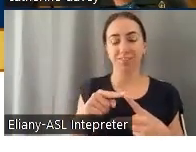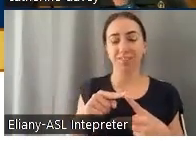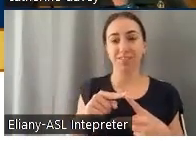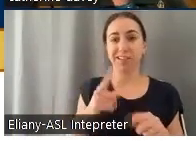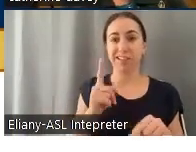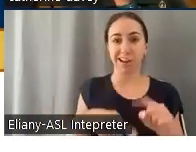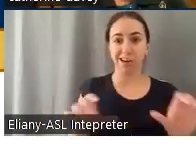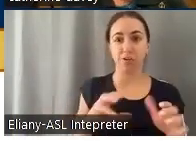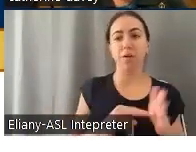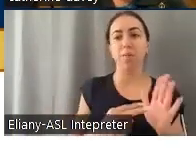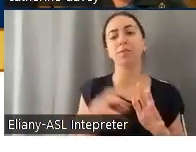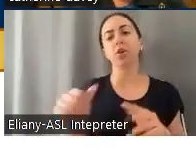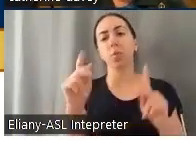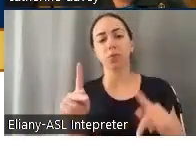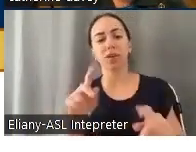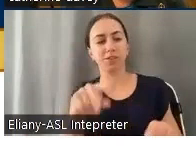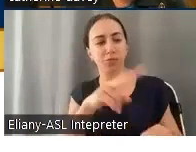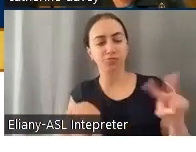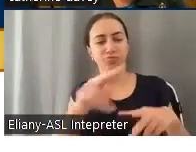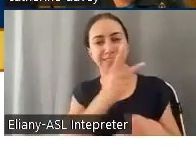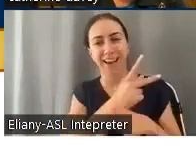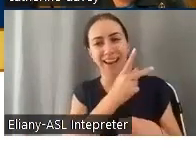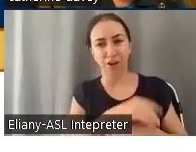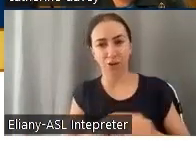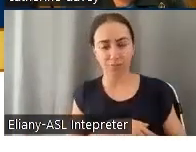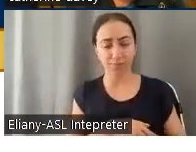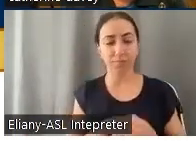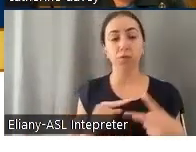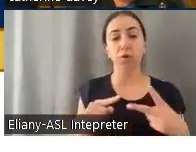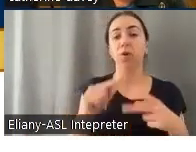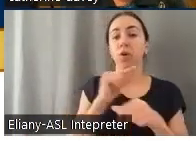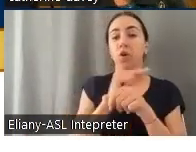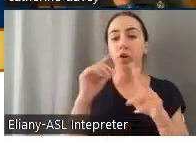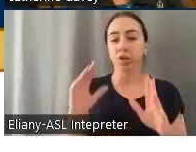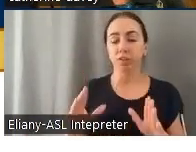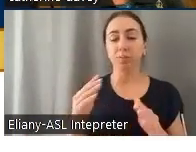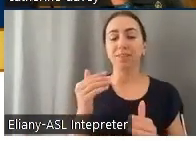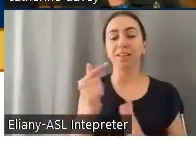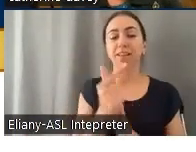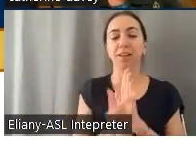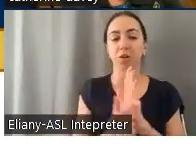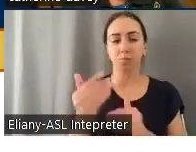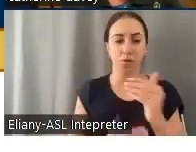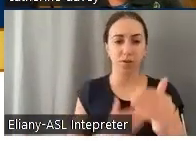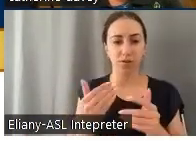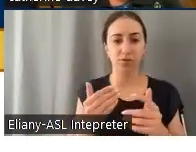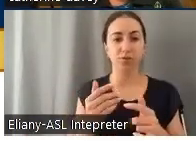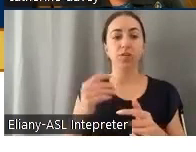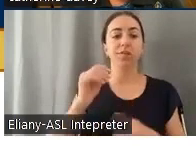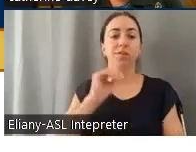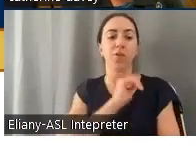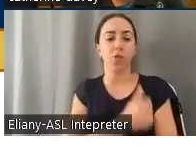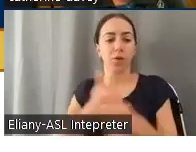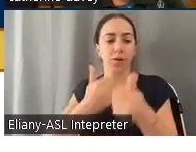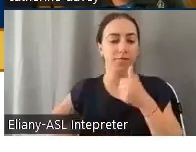que es incapacitado, es vulnerable y alguien más tiene que protegerlos. Entonces, la parte de la tutela,